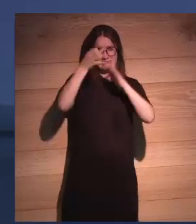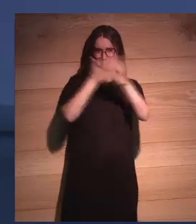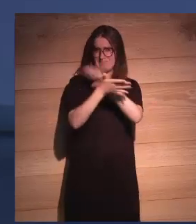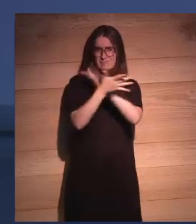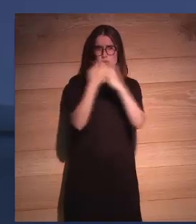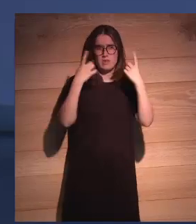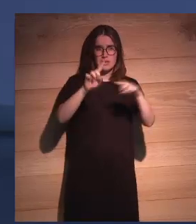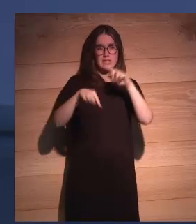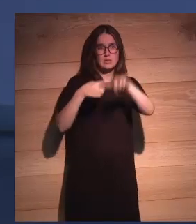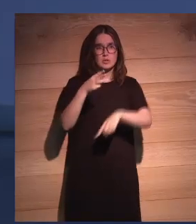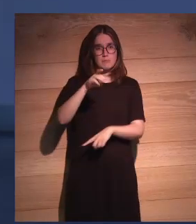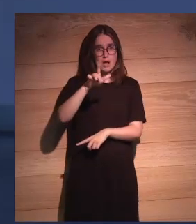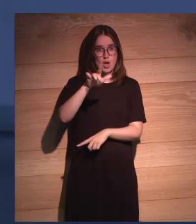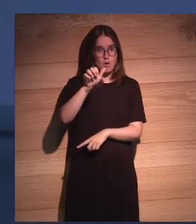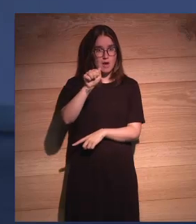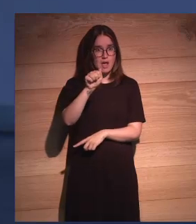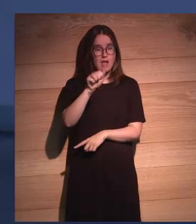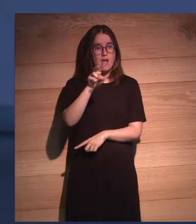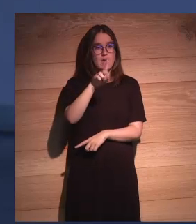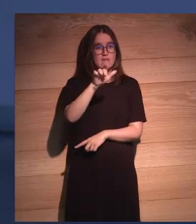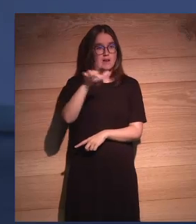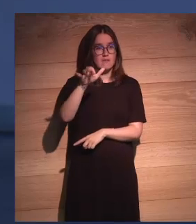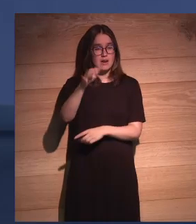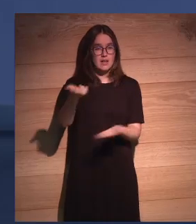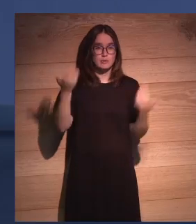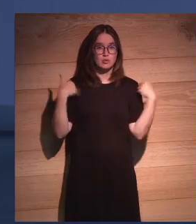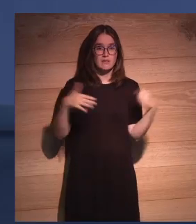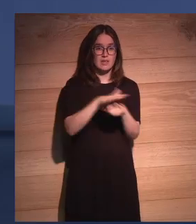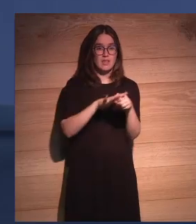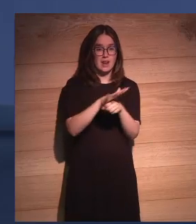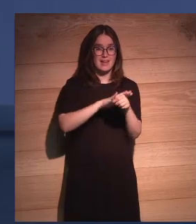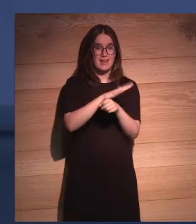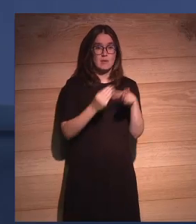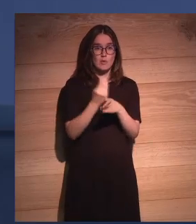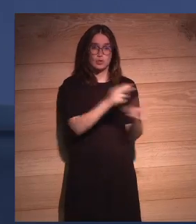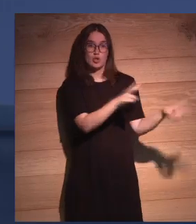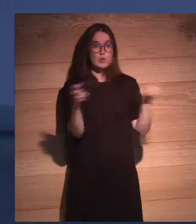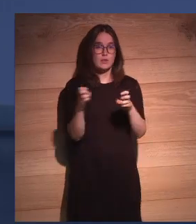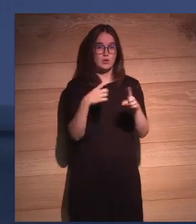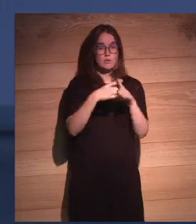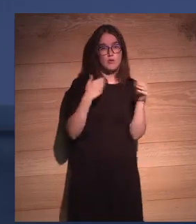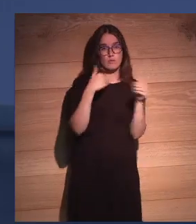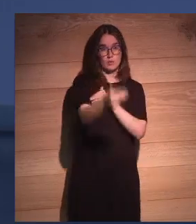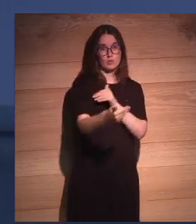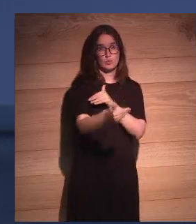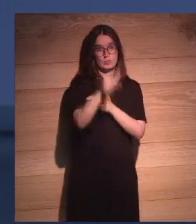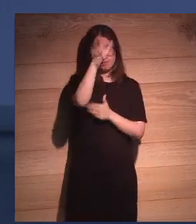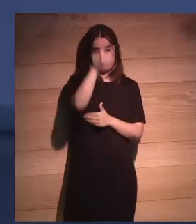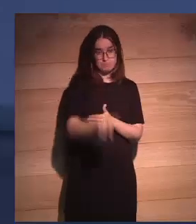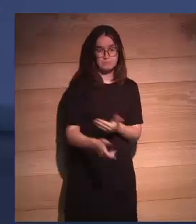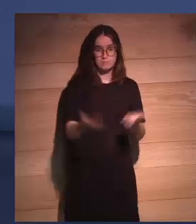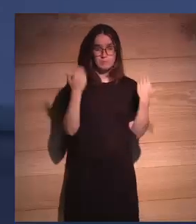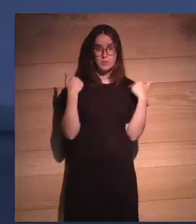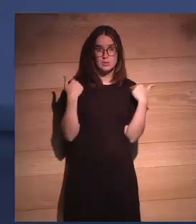conceptos porque Paula Valverde, que es la persona responsable del área de producto e innovación de Profuturo y que fue quien es